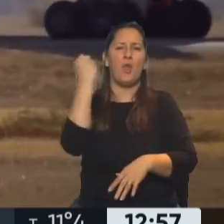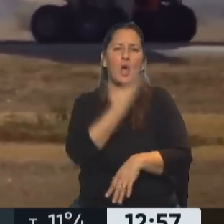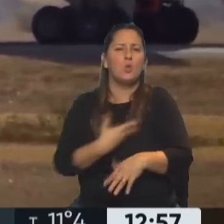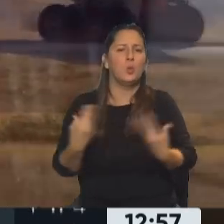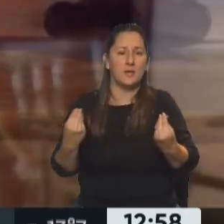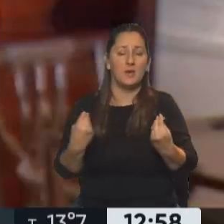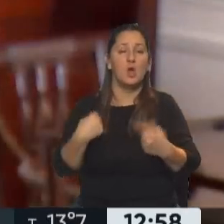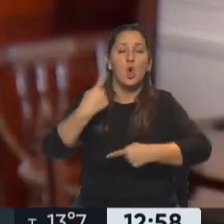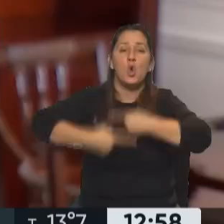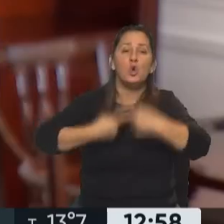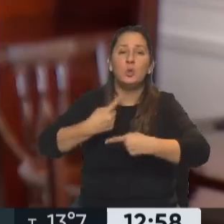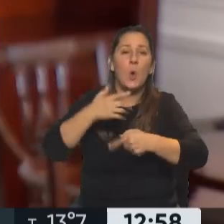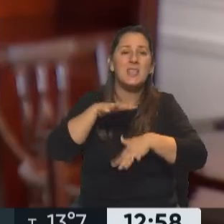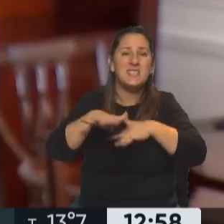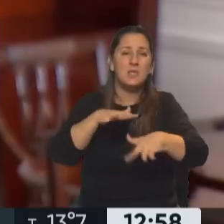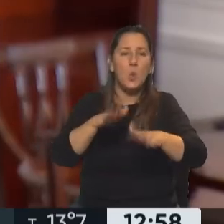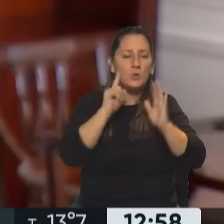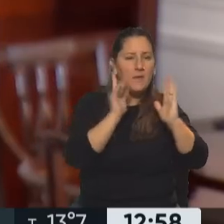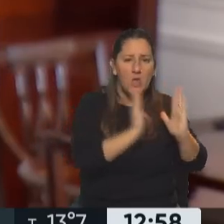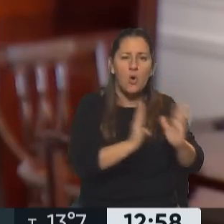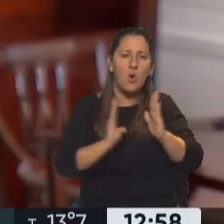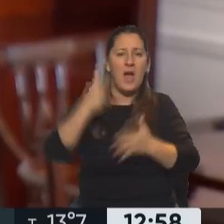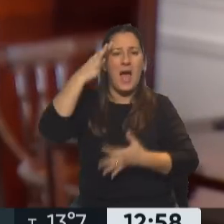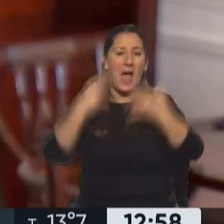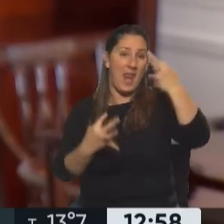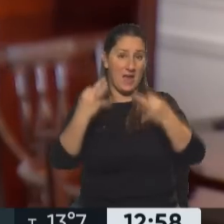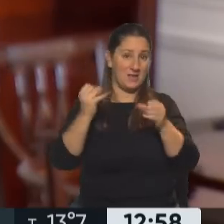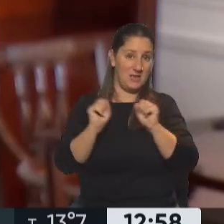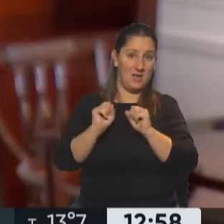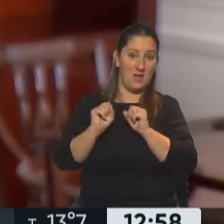Seguir viendo lo que va sucediendo con el análisis por parte